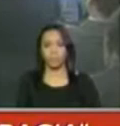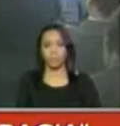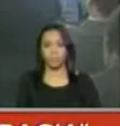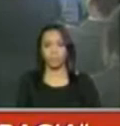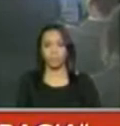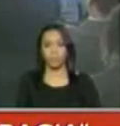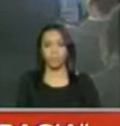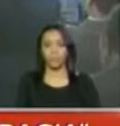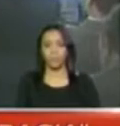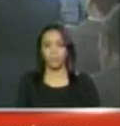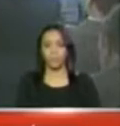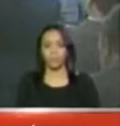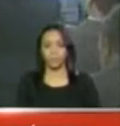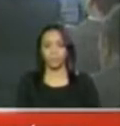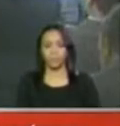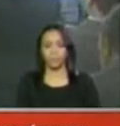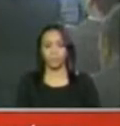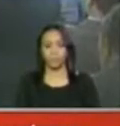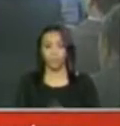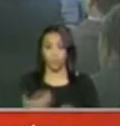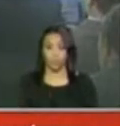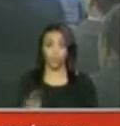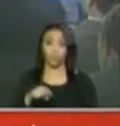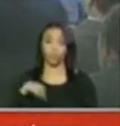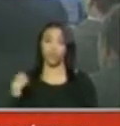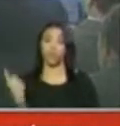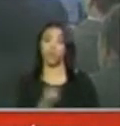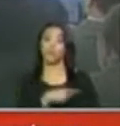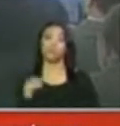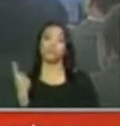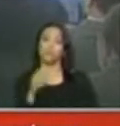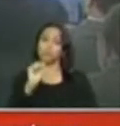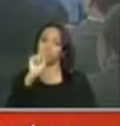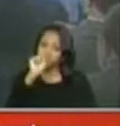que se quiere cruzar esa frontera de la democracia. Claramente está acusando de intento de golpe.